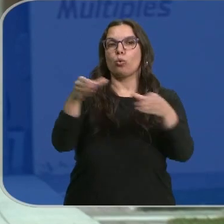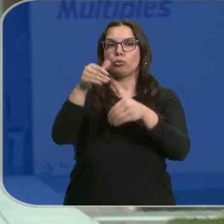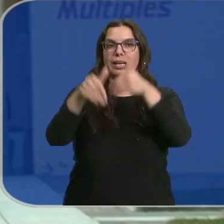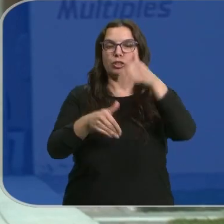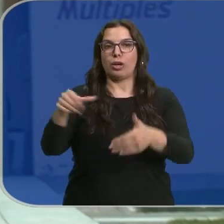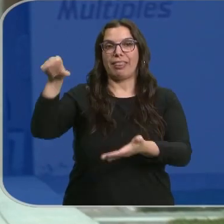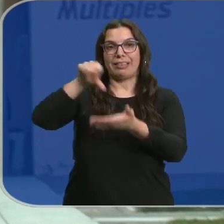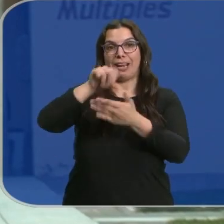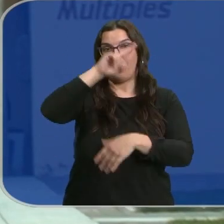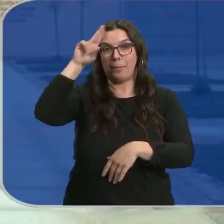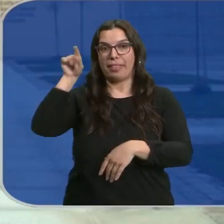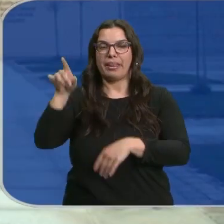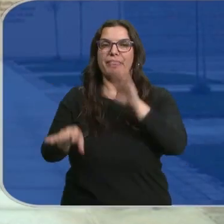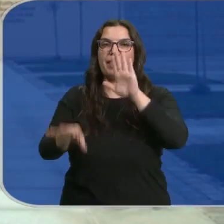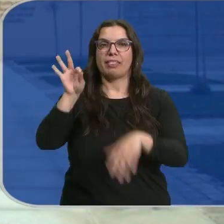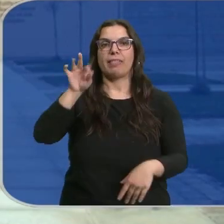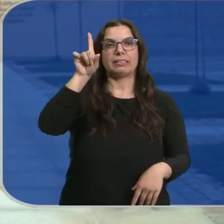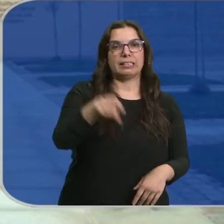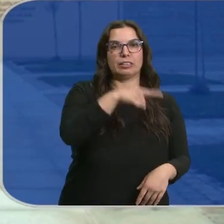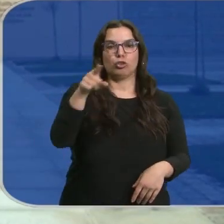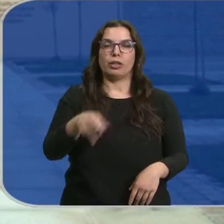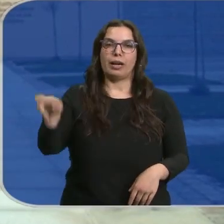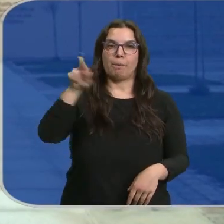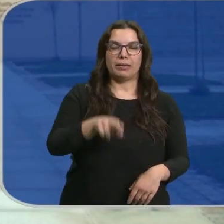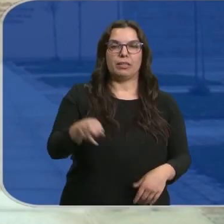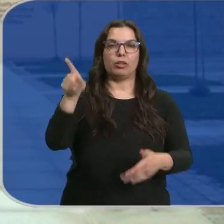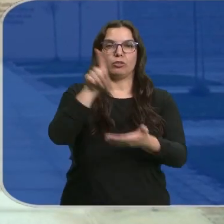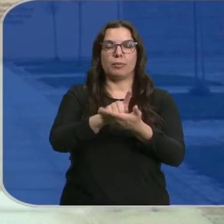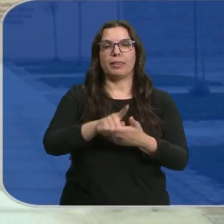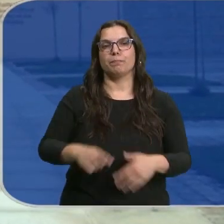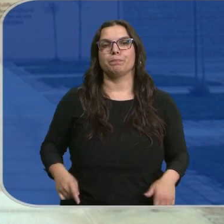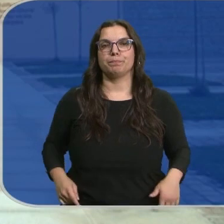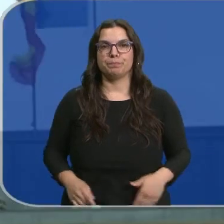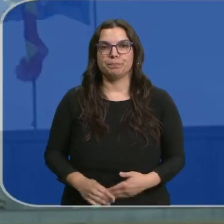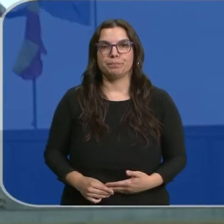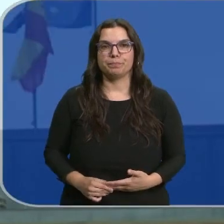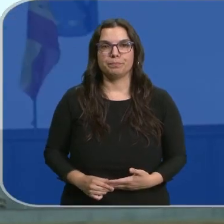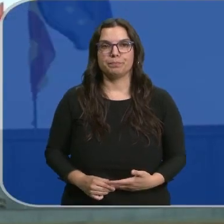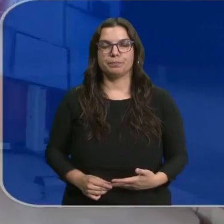Electoral Central de Madrid la que tendrá que decidir si se repiten o no las elecciones en este municipio.